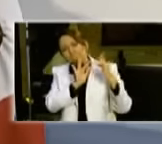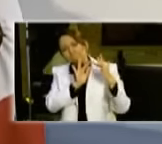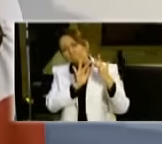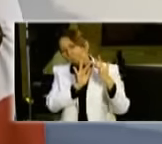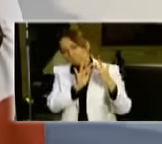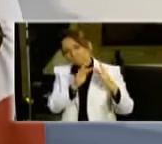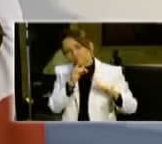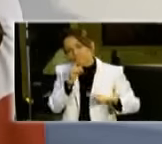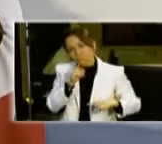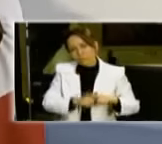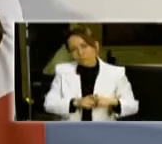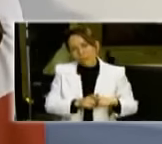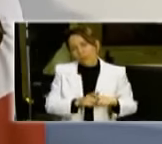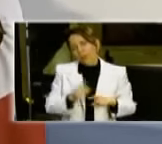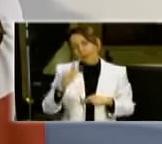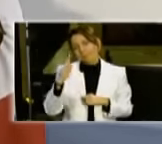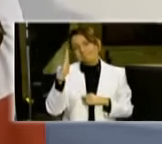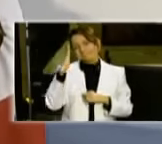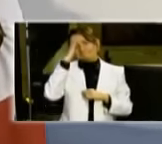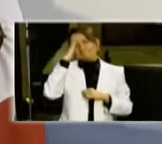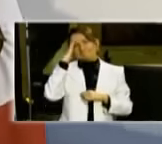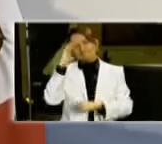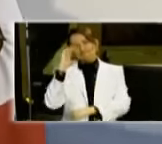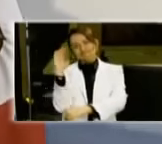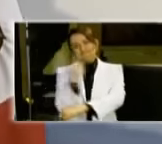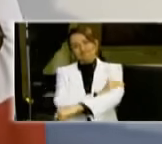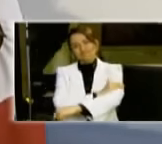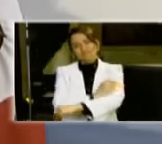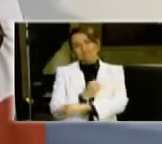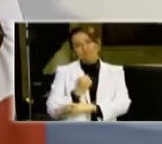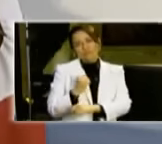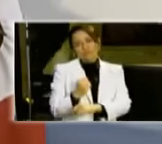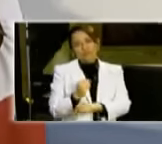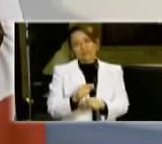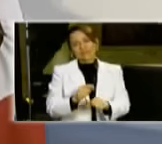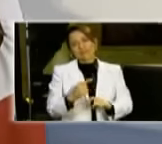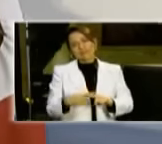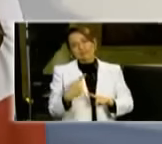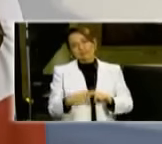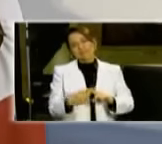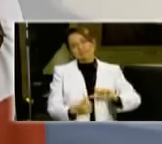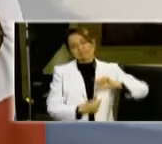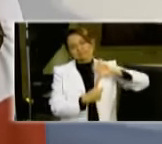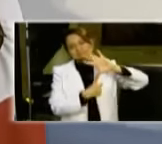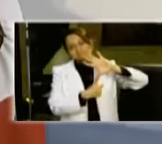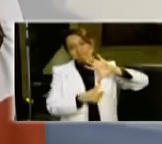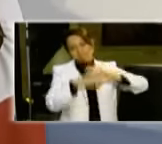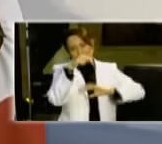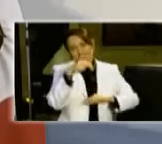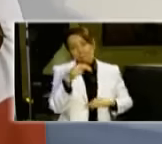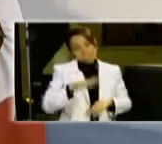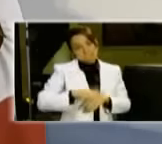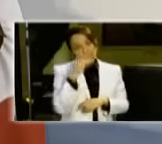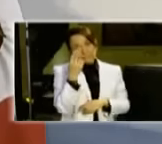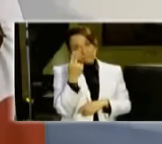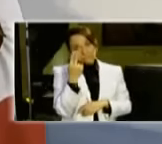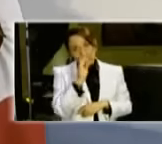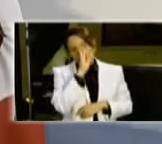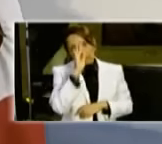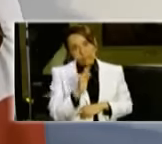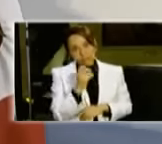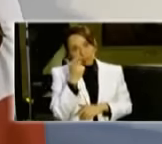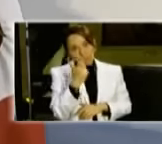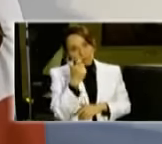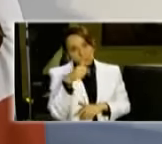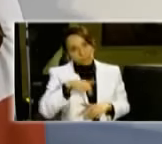nuestro hemisferio, que es bastante más del 20% de la economía mundial. Al contrario, más que